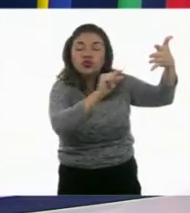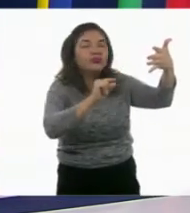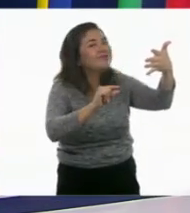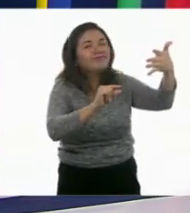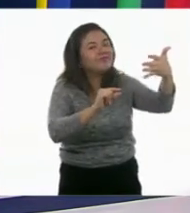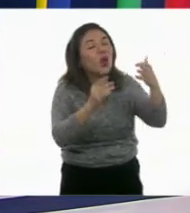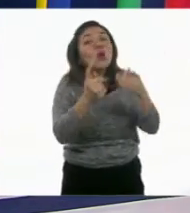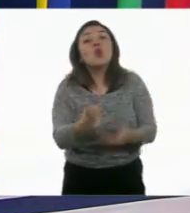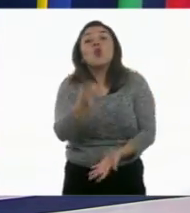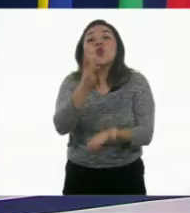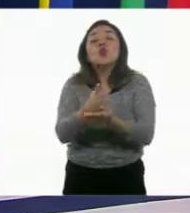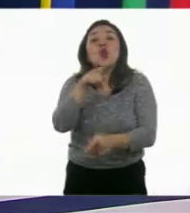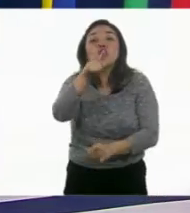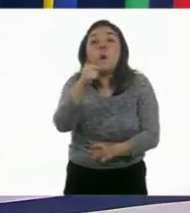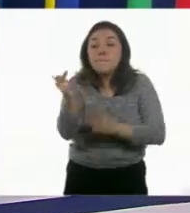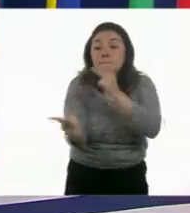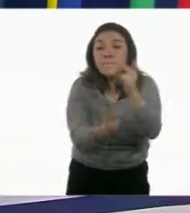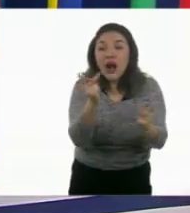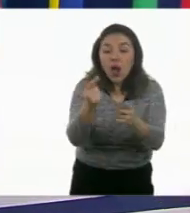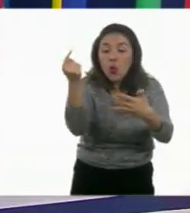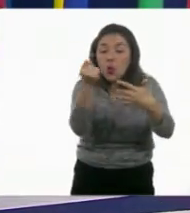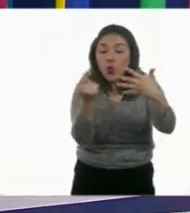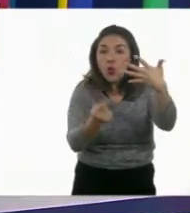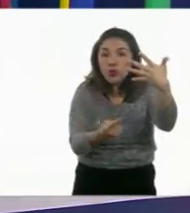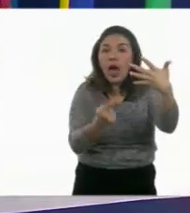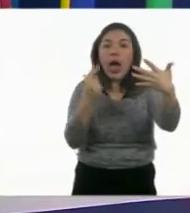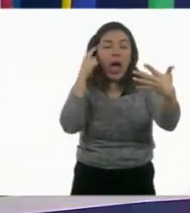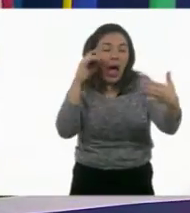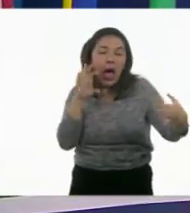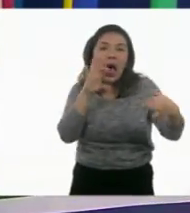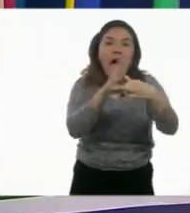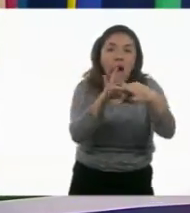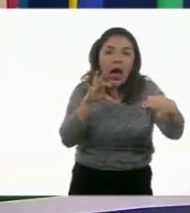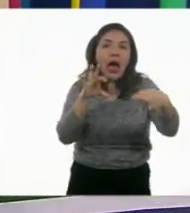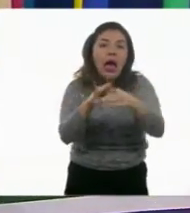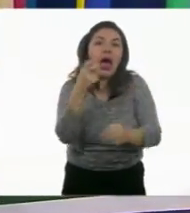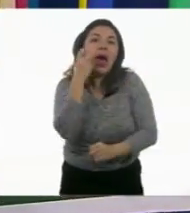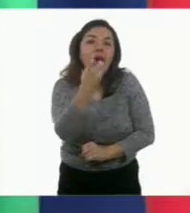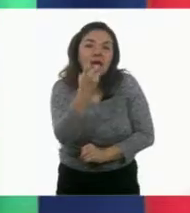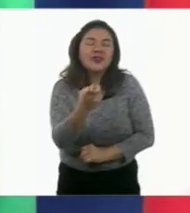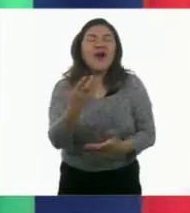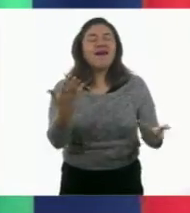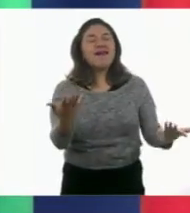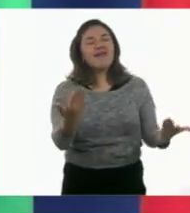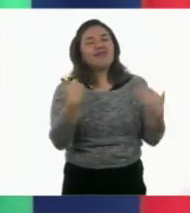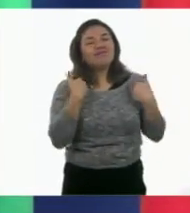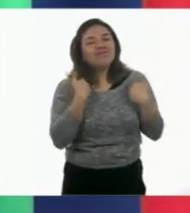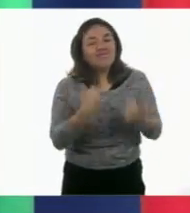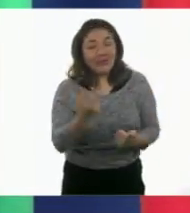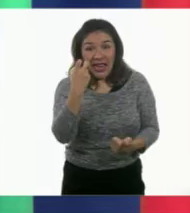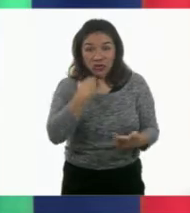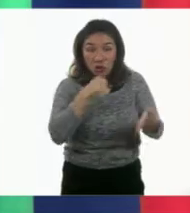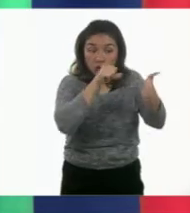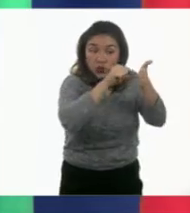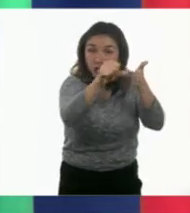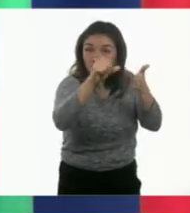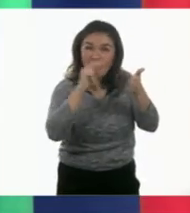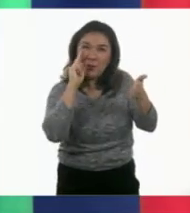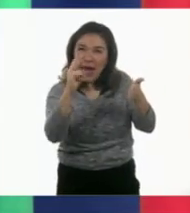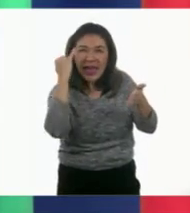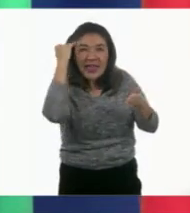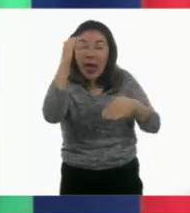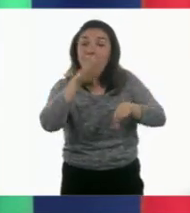solo lo que responde a tus preguntas. Ajá. Lo que hemos subrayado son las